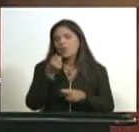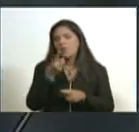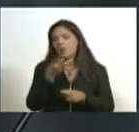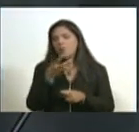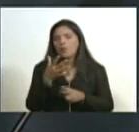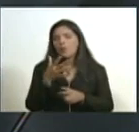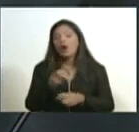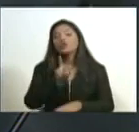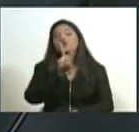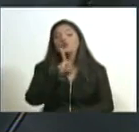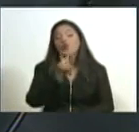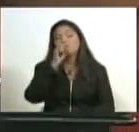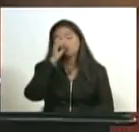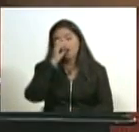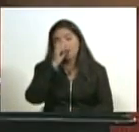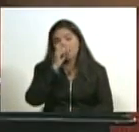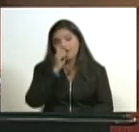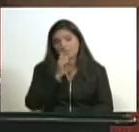Tenía